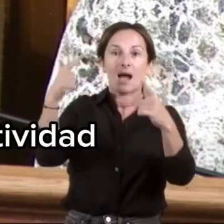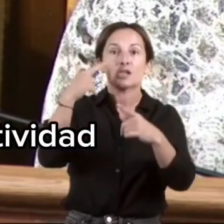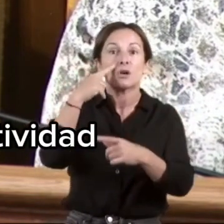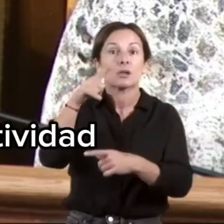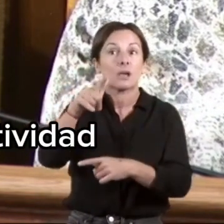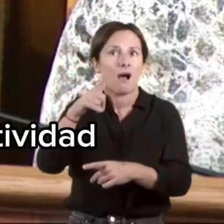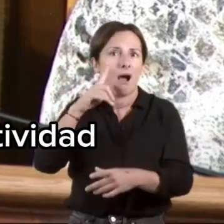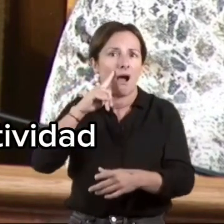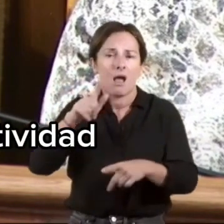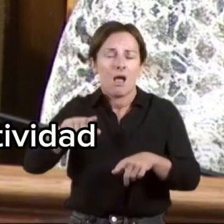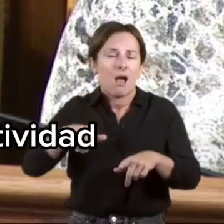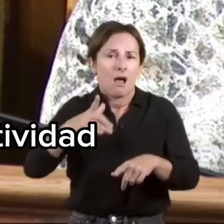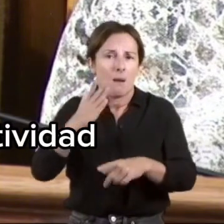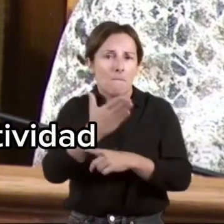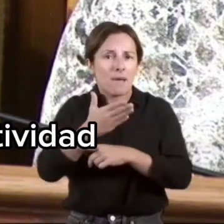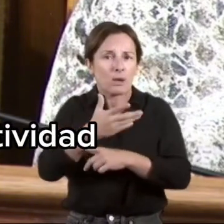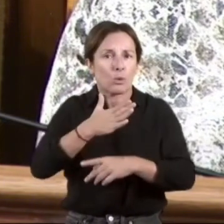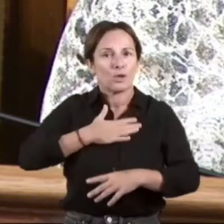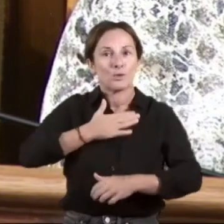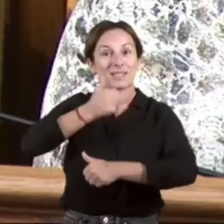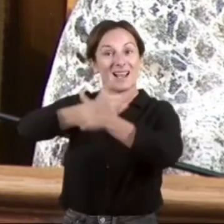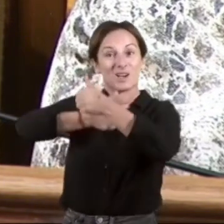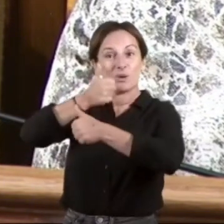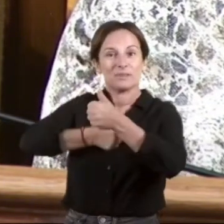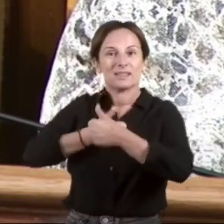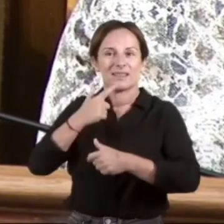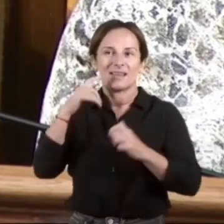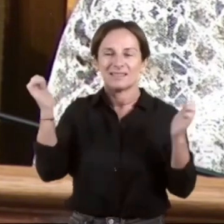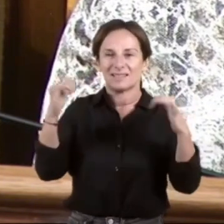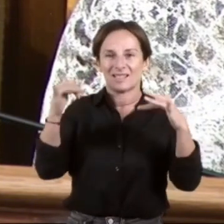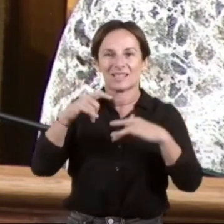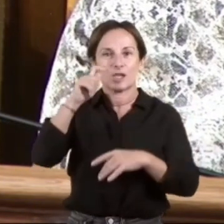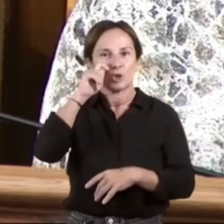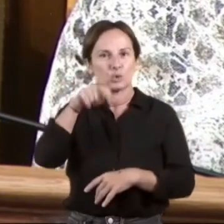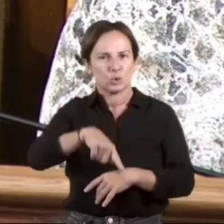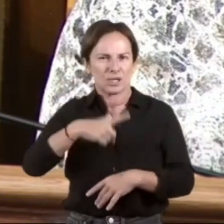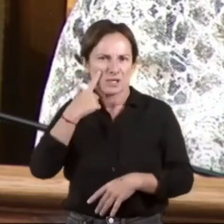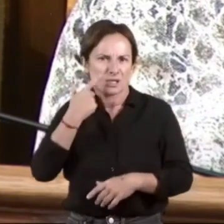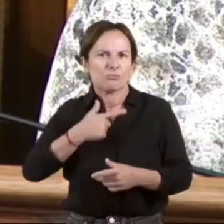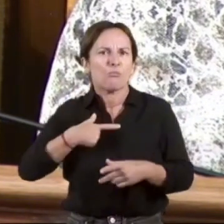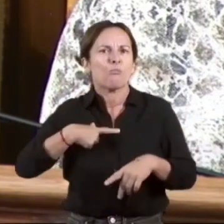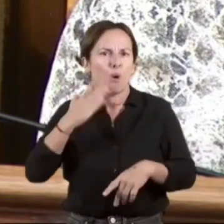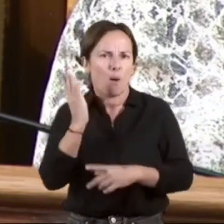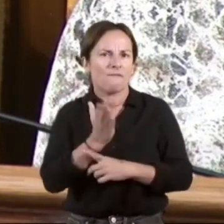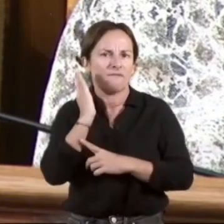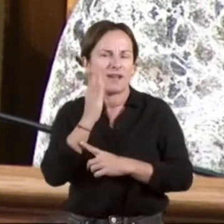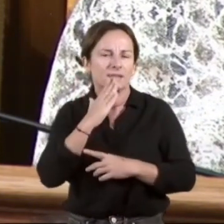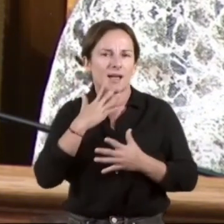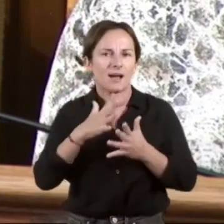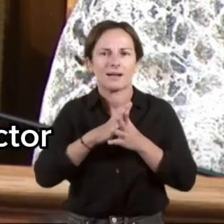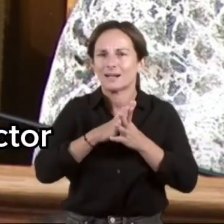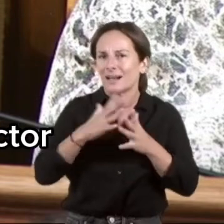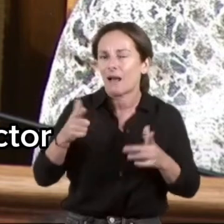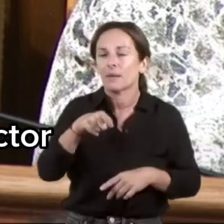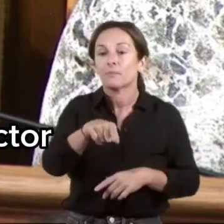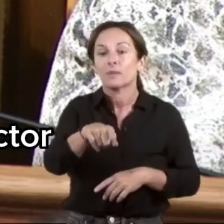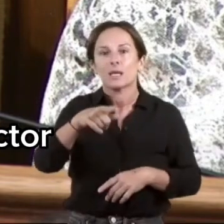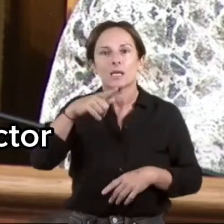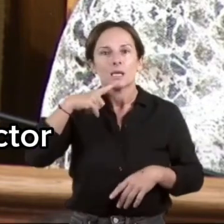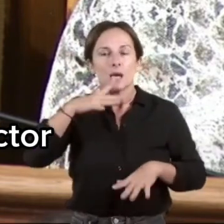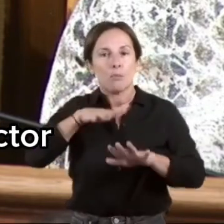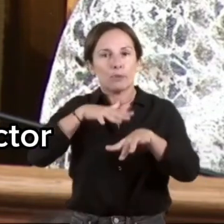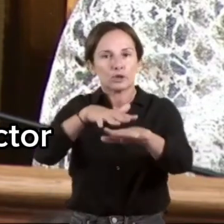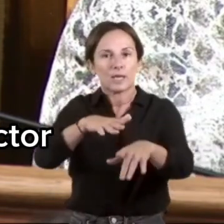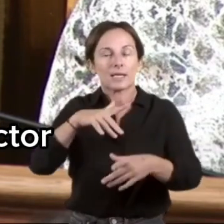gravemente nuestra competitividad como destino turístico el impacto de estas protestas no lo